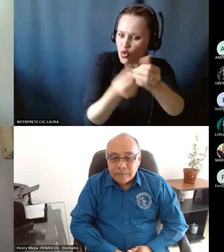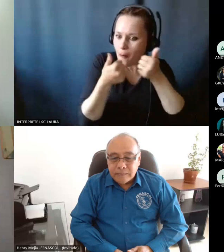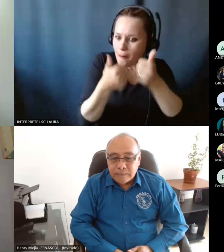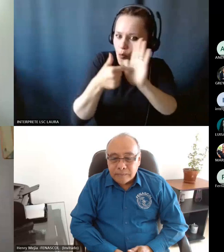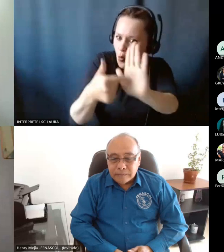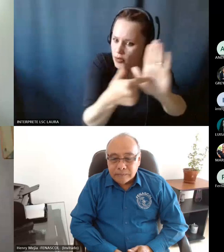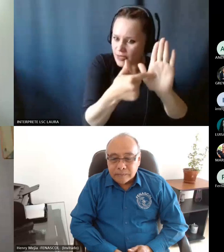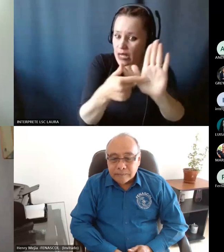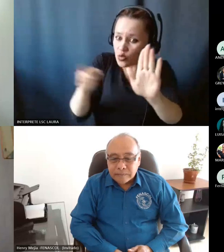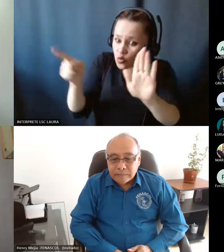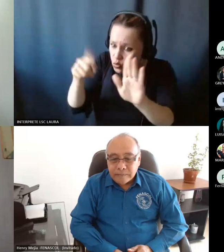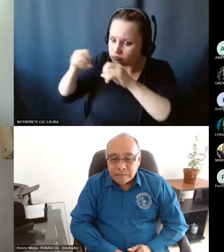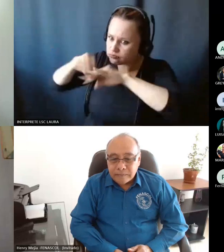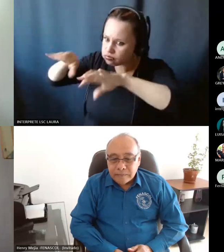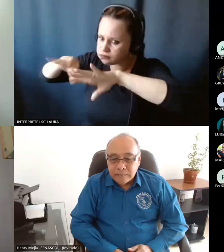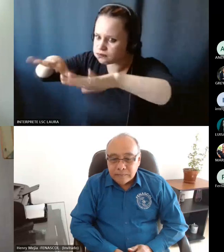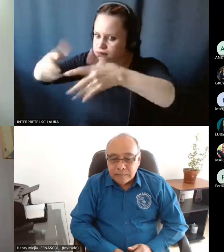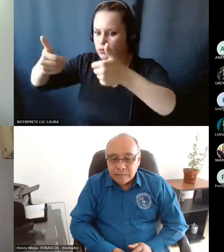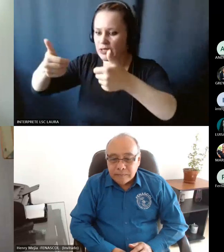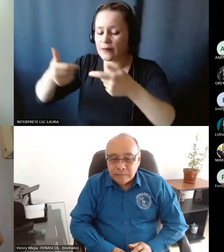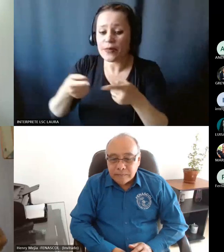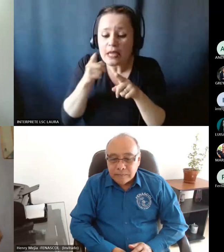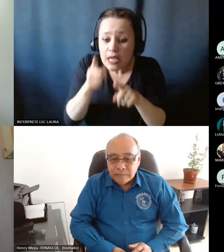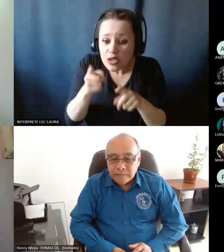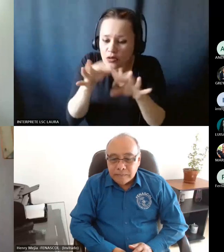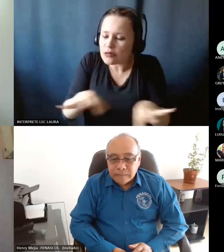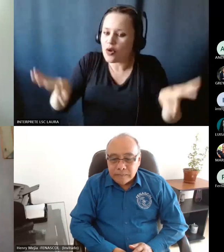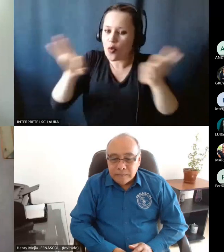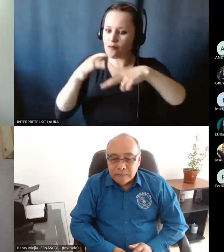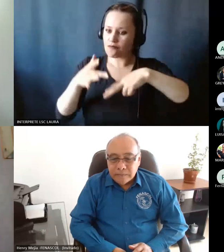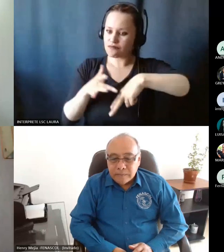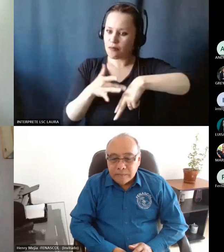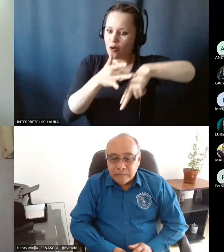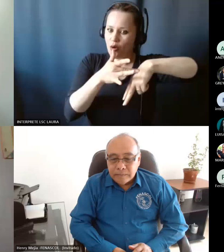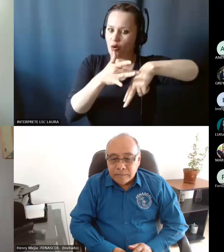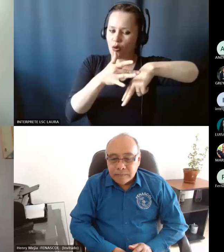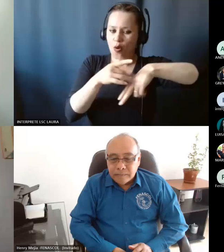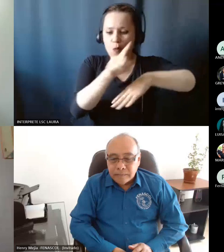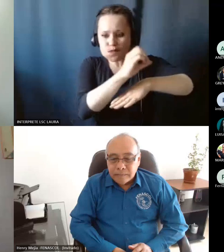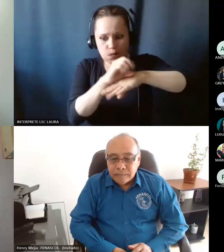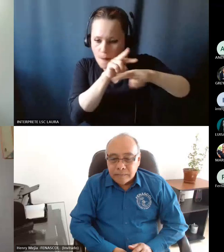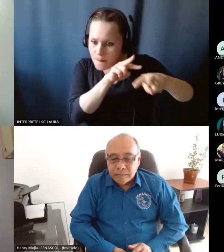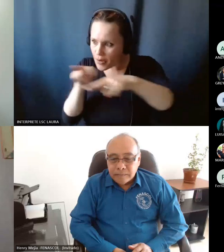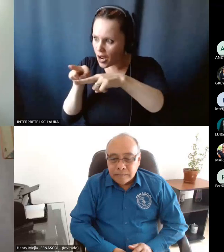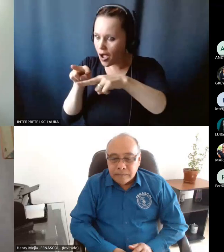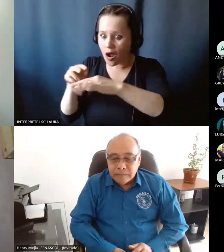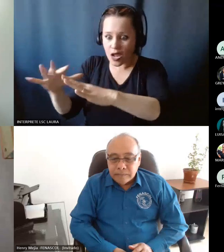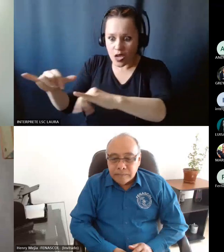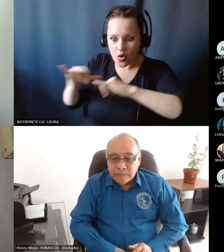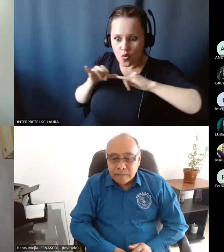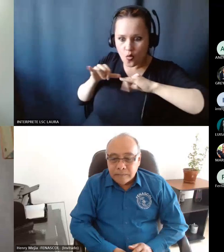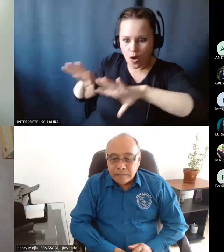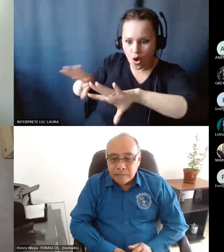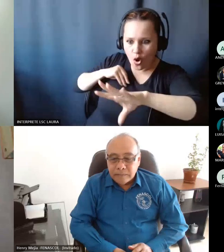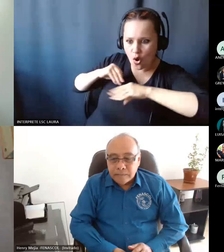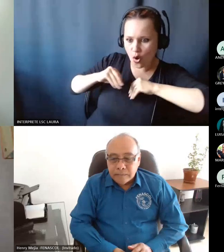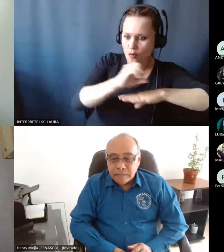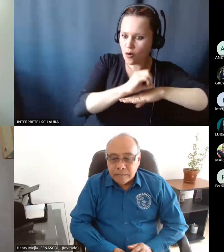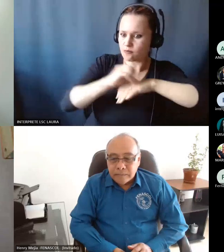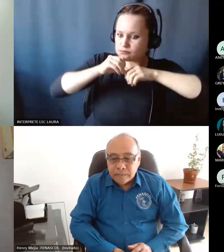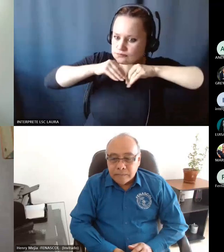muy importante y y y y motiva a otras organizaciones a subirse a esta apuesta pero segundo y lo más